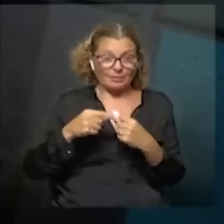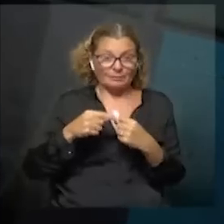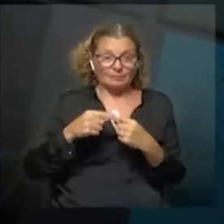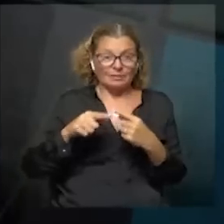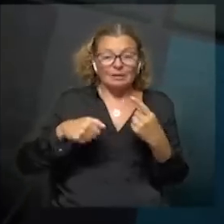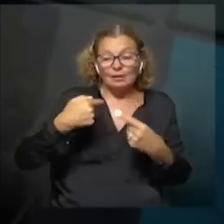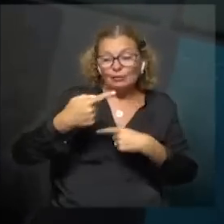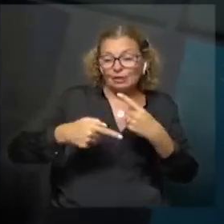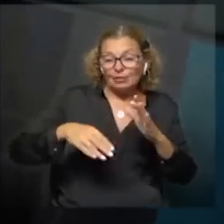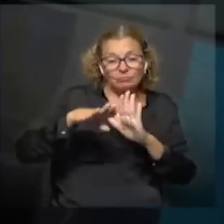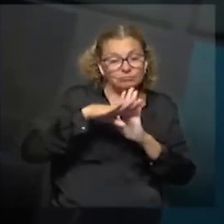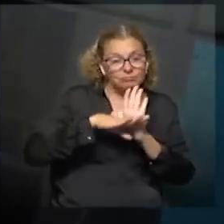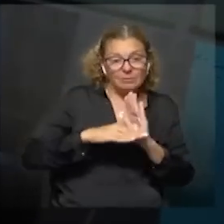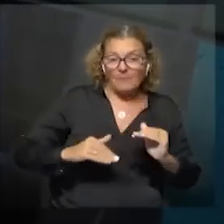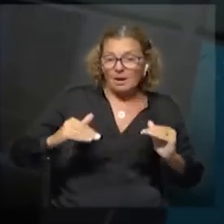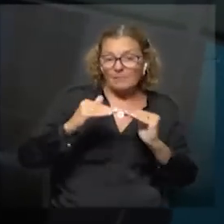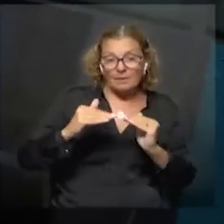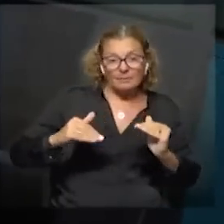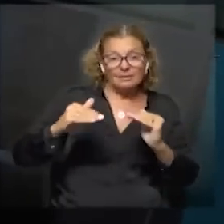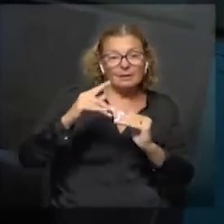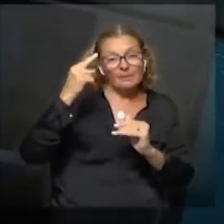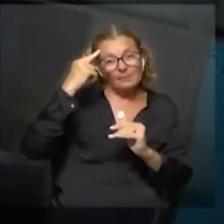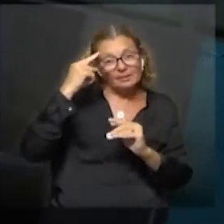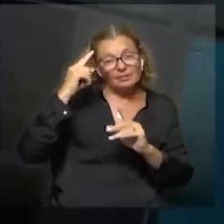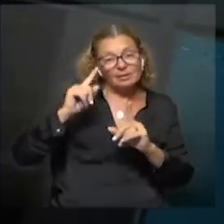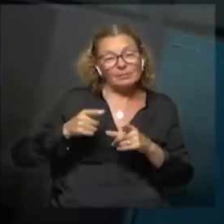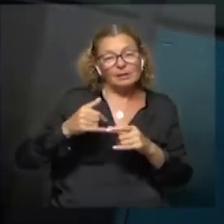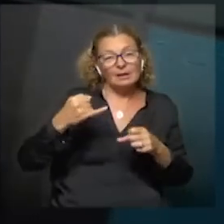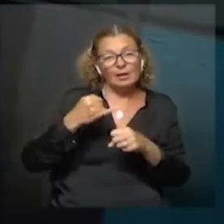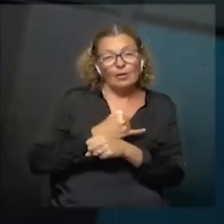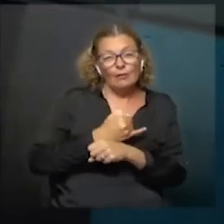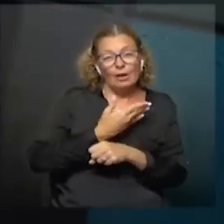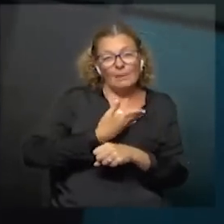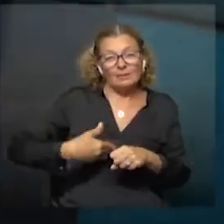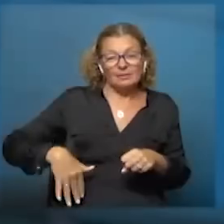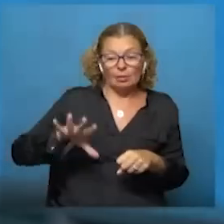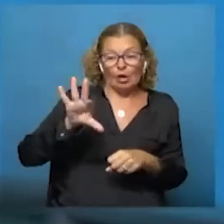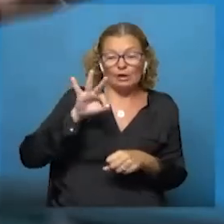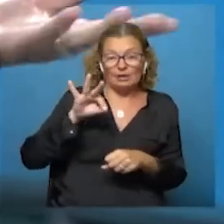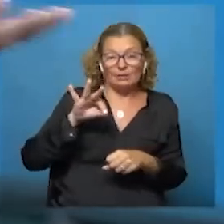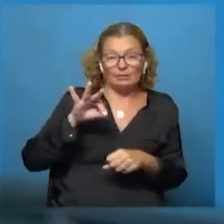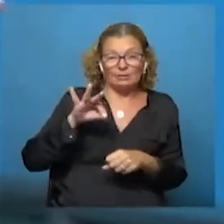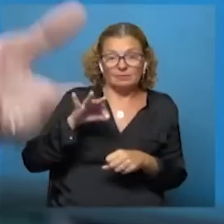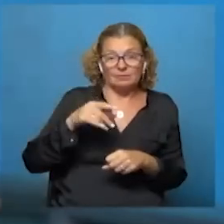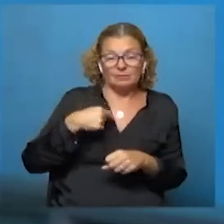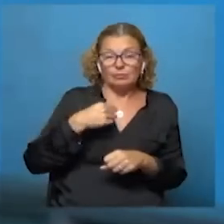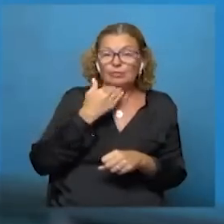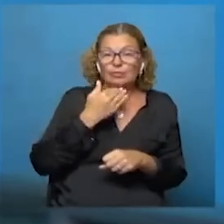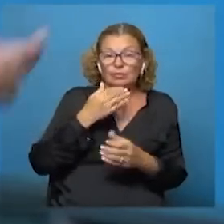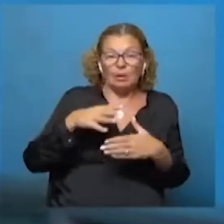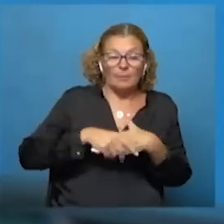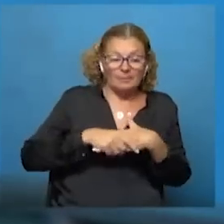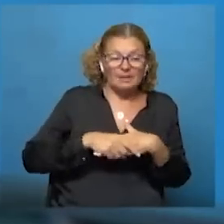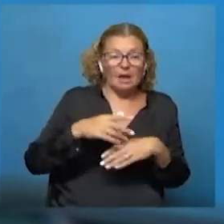siguieron con las mismas reglas y creo que además se equivoca el presidente cuando lo selecciona digo selecciona porque yo no sé si había